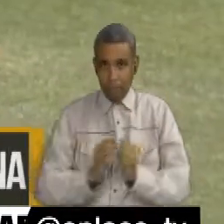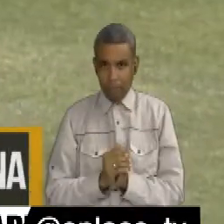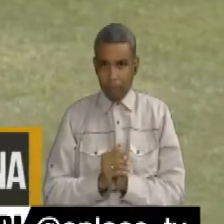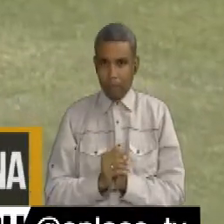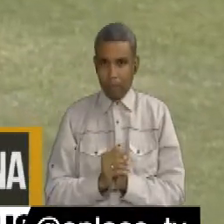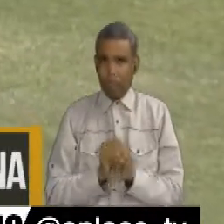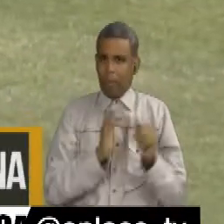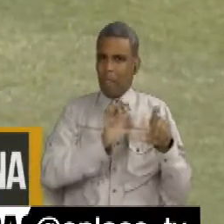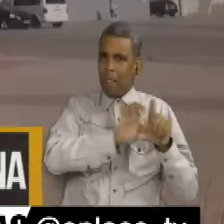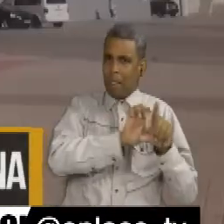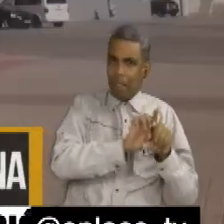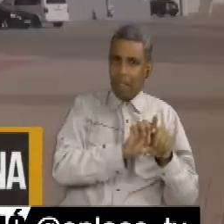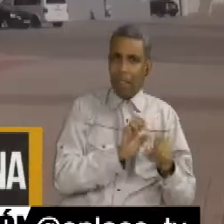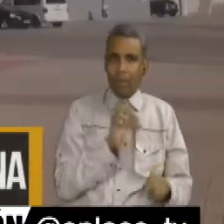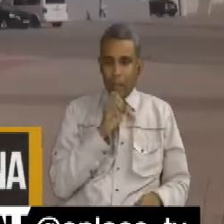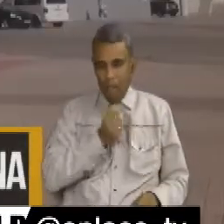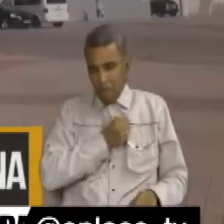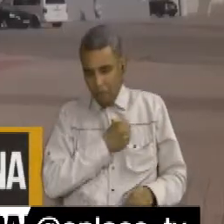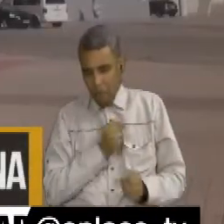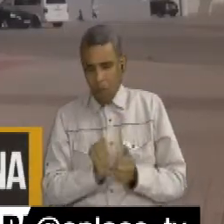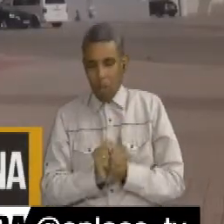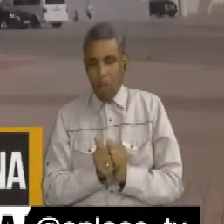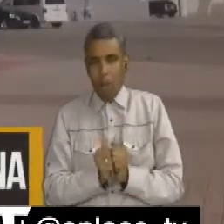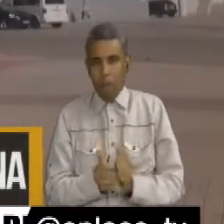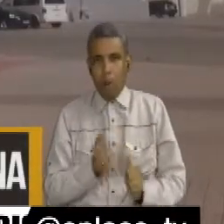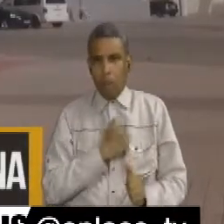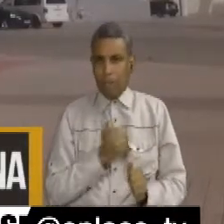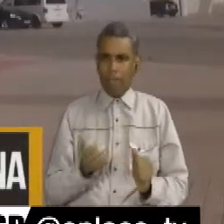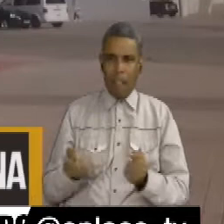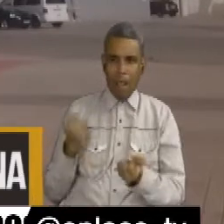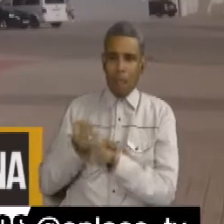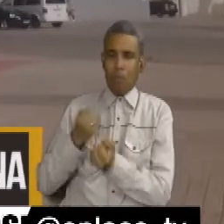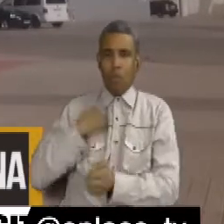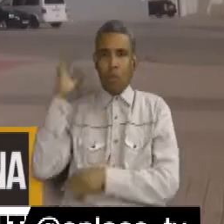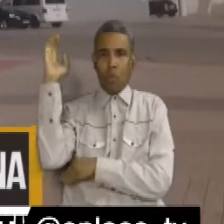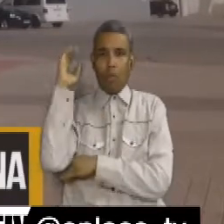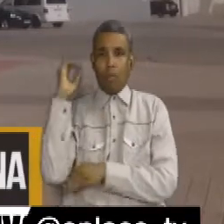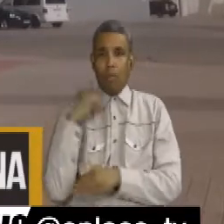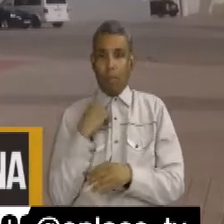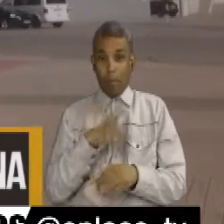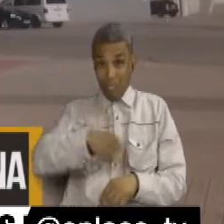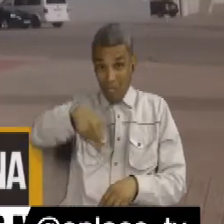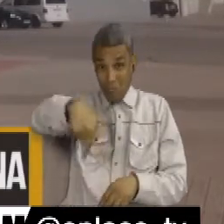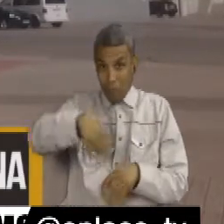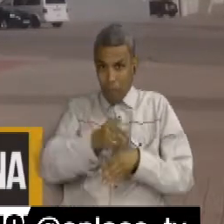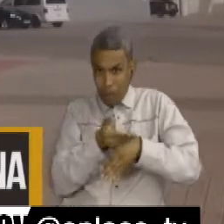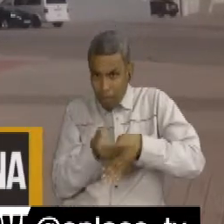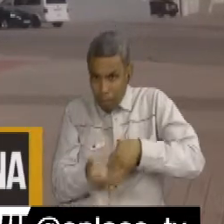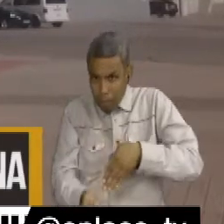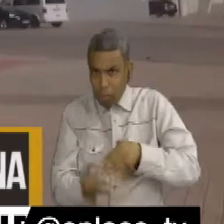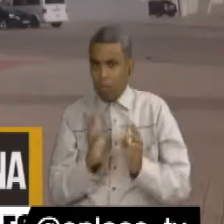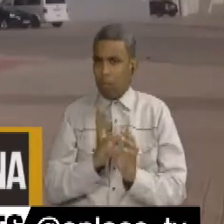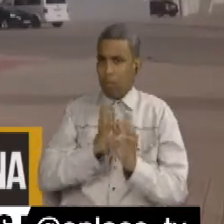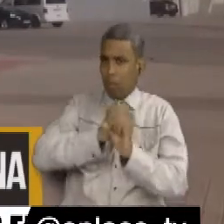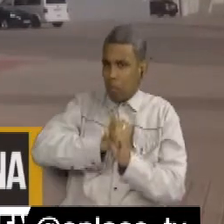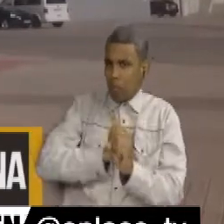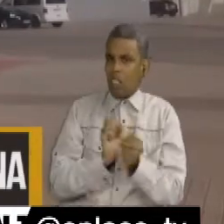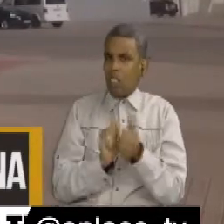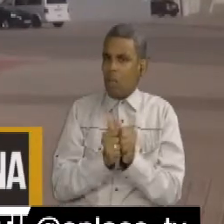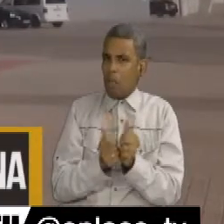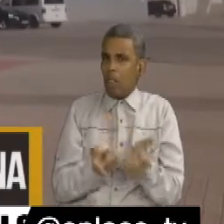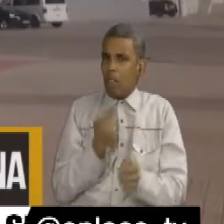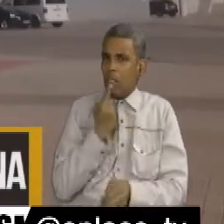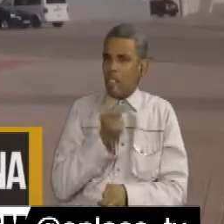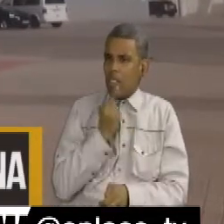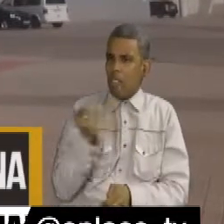Deporte, una vez más al lado de la Selección Colombia. Y les invito para que en la noche me acompañen nuevamente y ya tendremos las reacciones, lo que dijo el profe Pekerman en